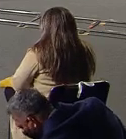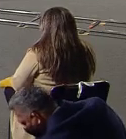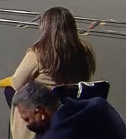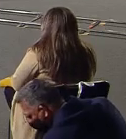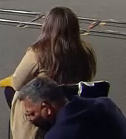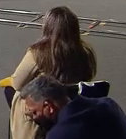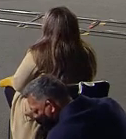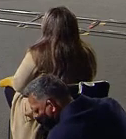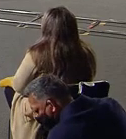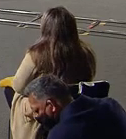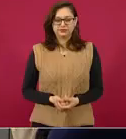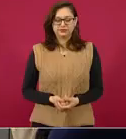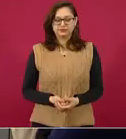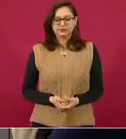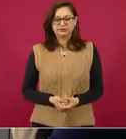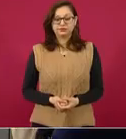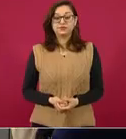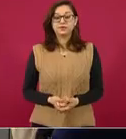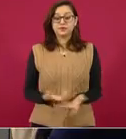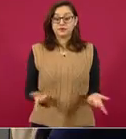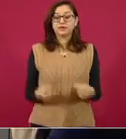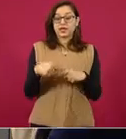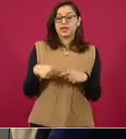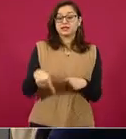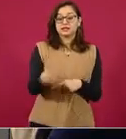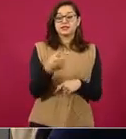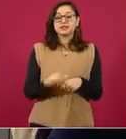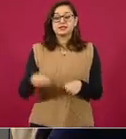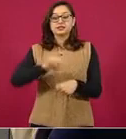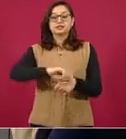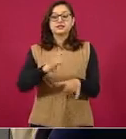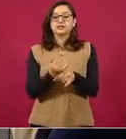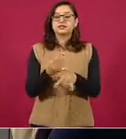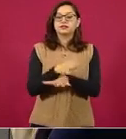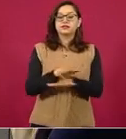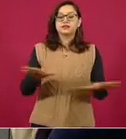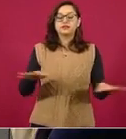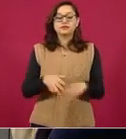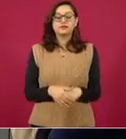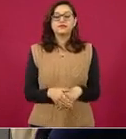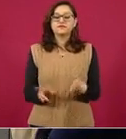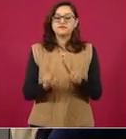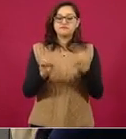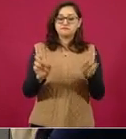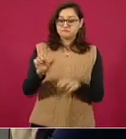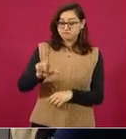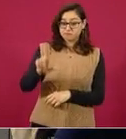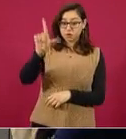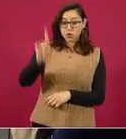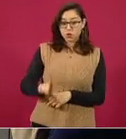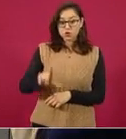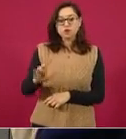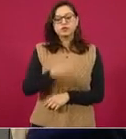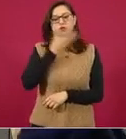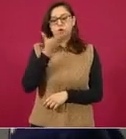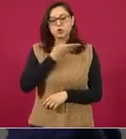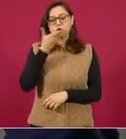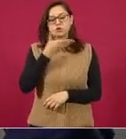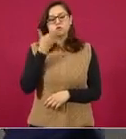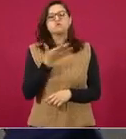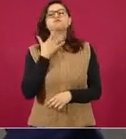informar sobre quién es quién en los precios, como todos los lunes, con el doctor Ricardo